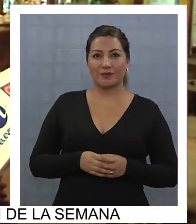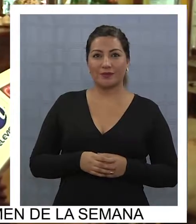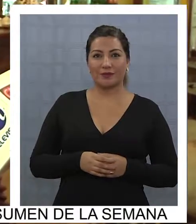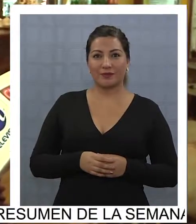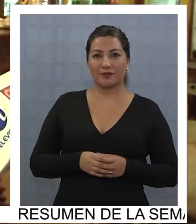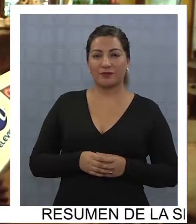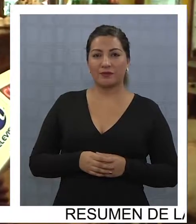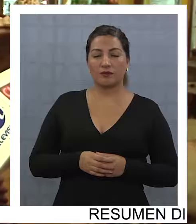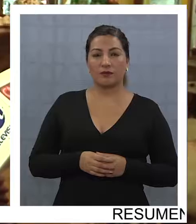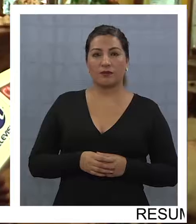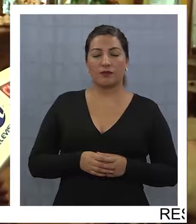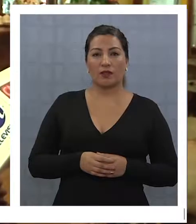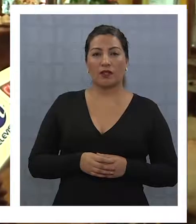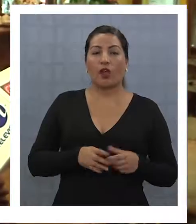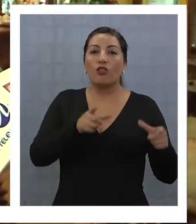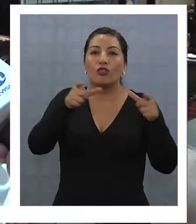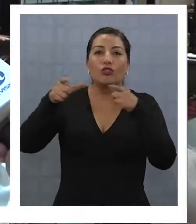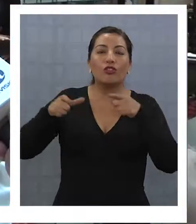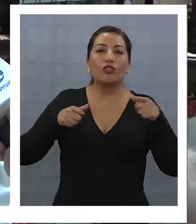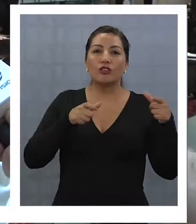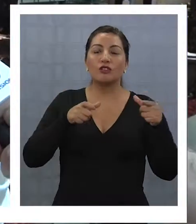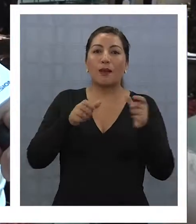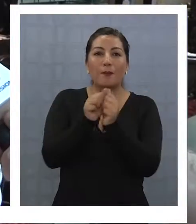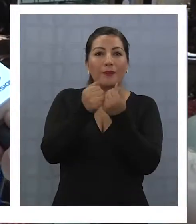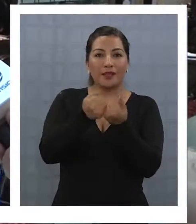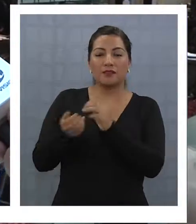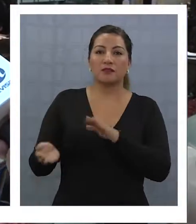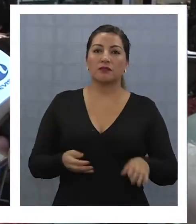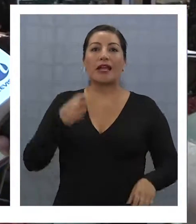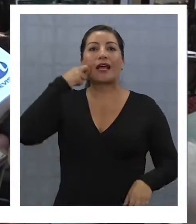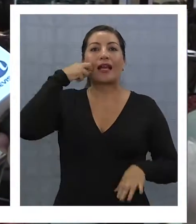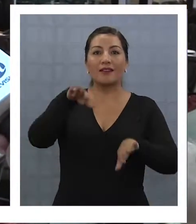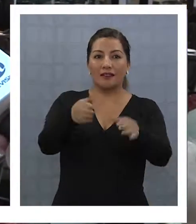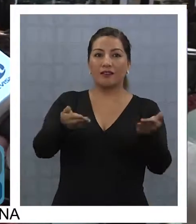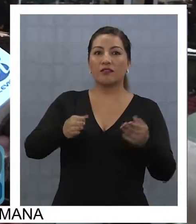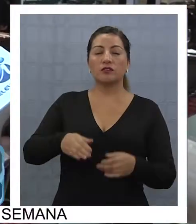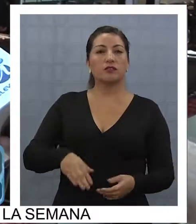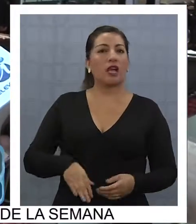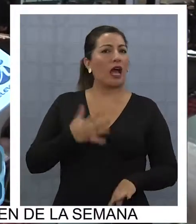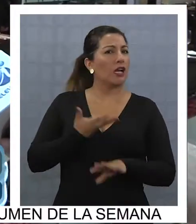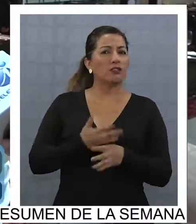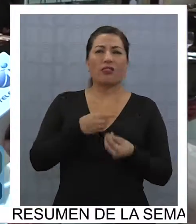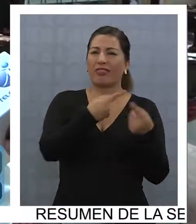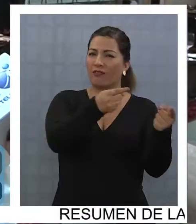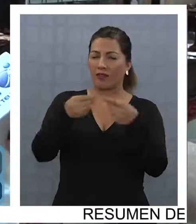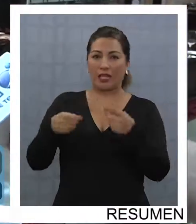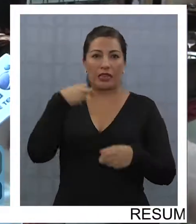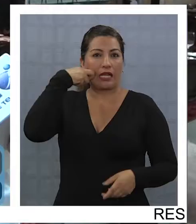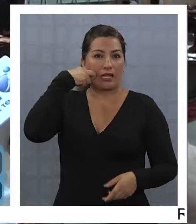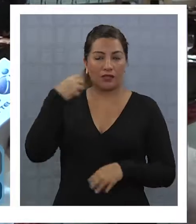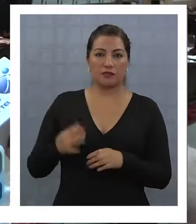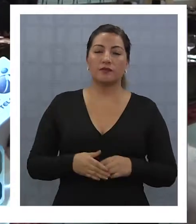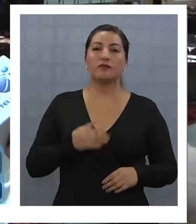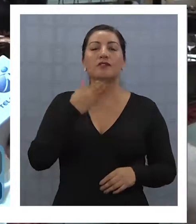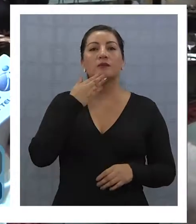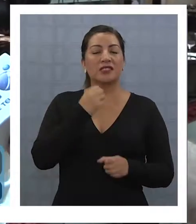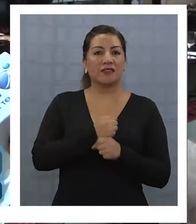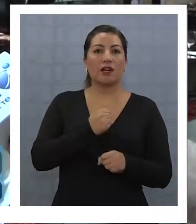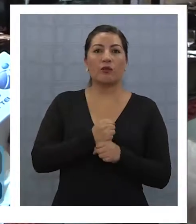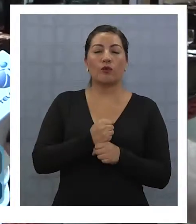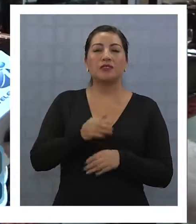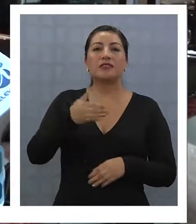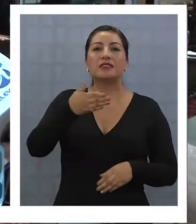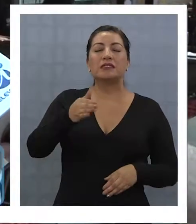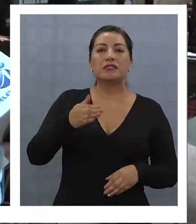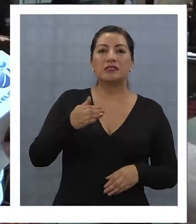Muchos consumen tortas, consumen los sándwiches. Carne a las brasas, trabajamos todo tipo de carne a las brasas, también trabajamos salmón, trabajamos